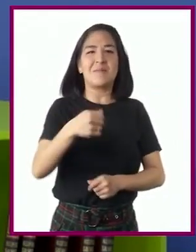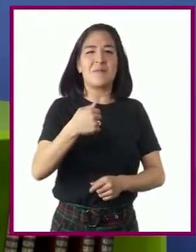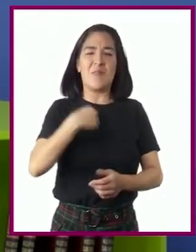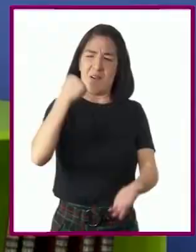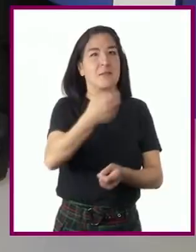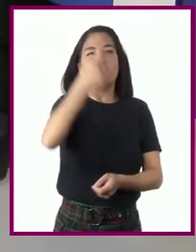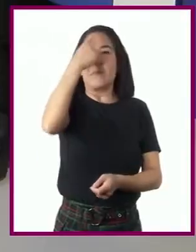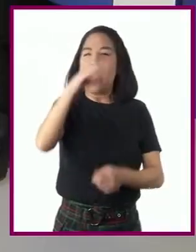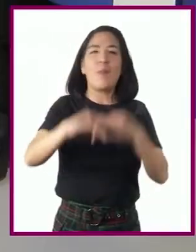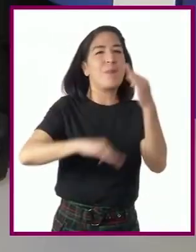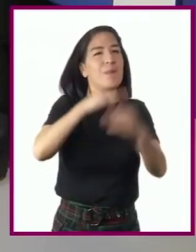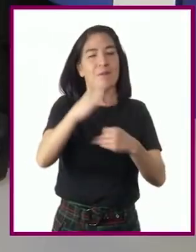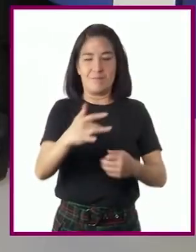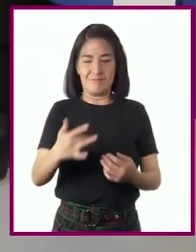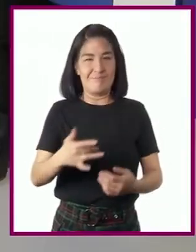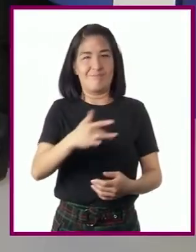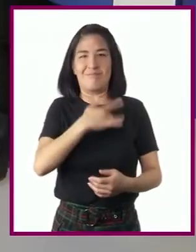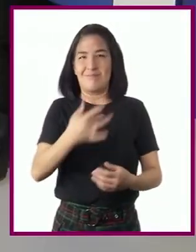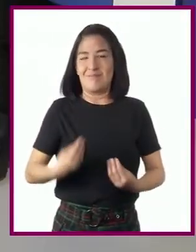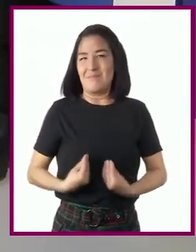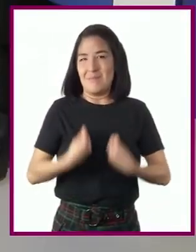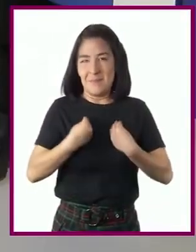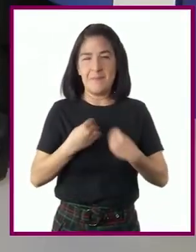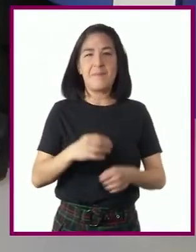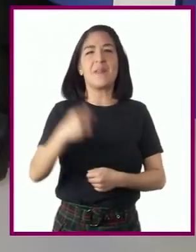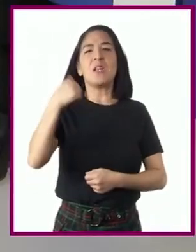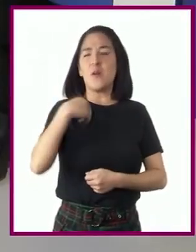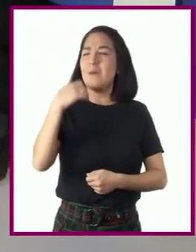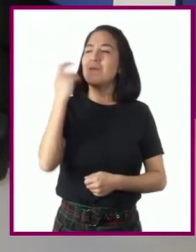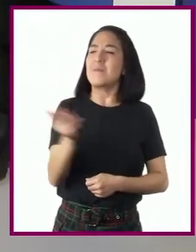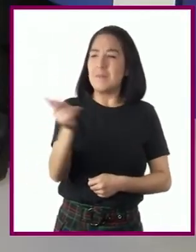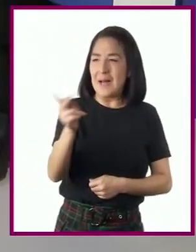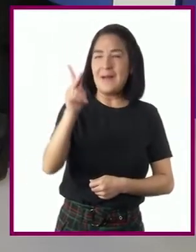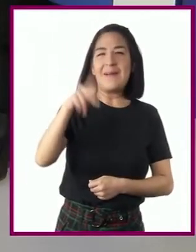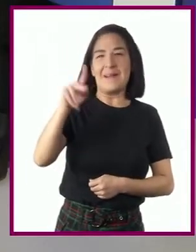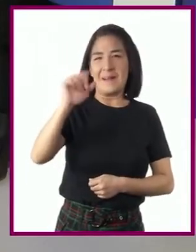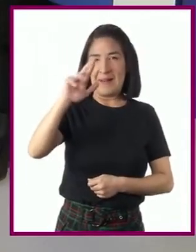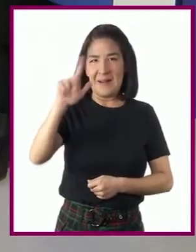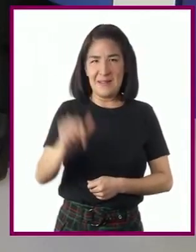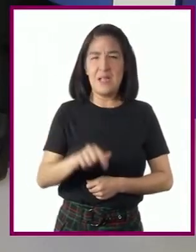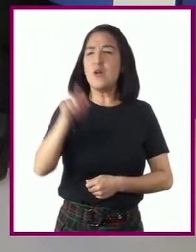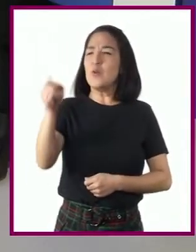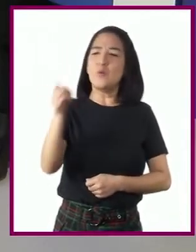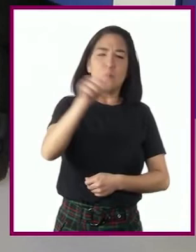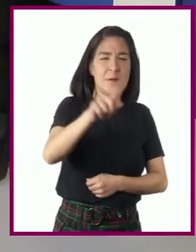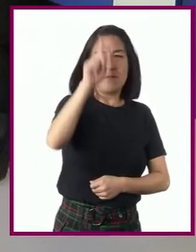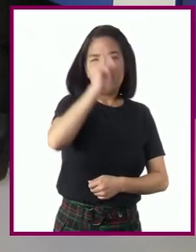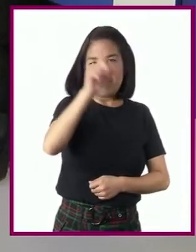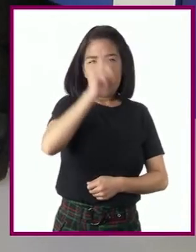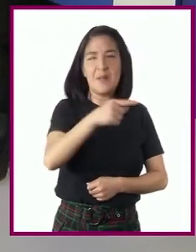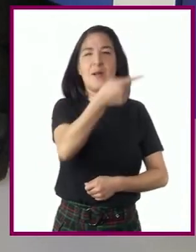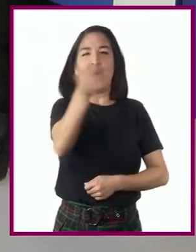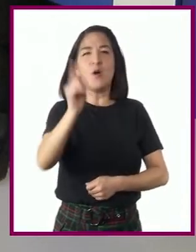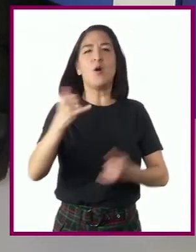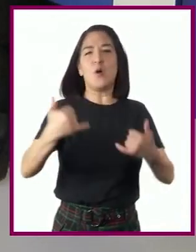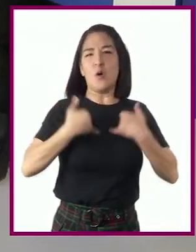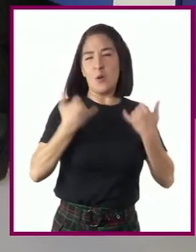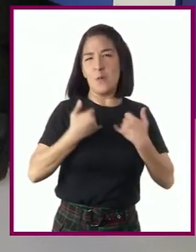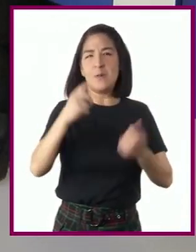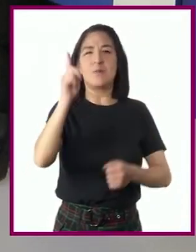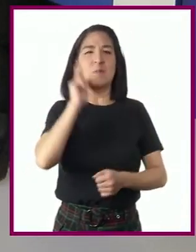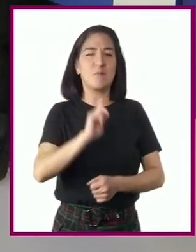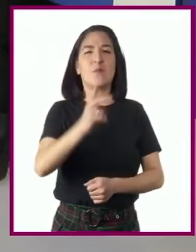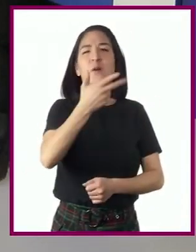para nosotros. Pero me gustaría preguntarte, Carla, ¿qué podría sugerir a las y los adolescentes para